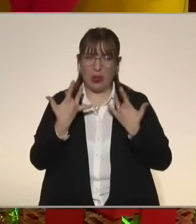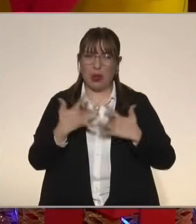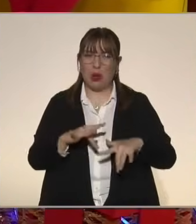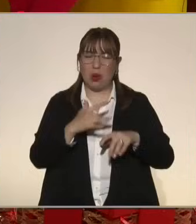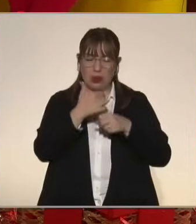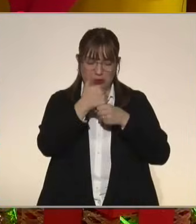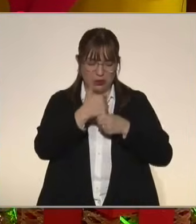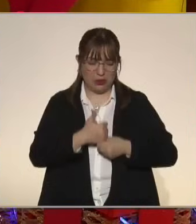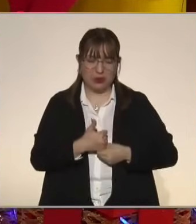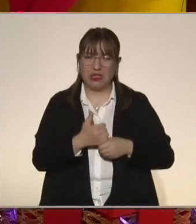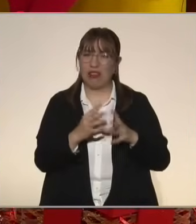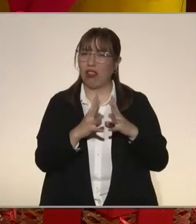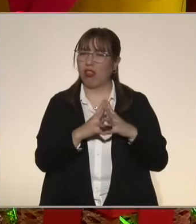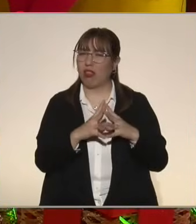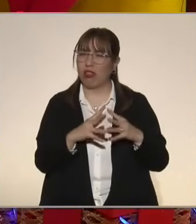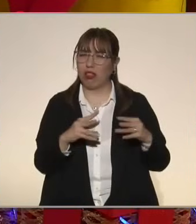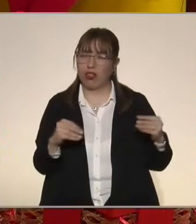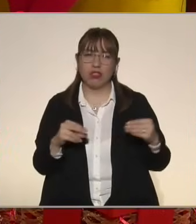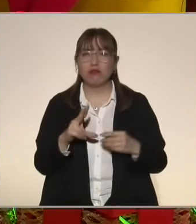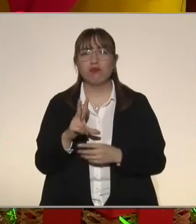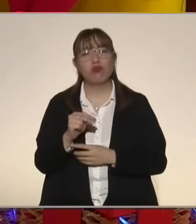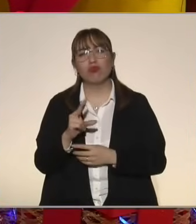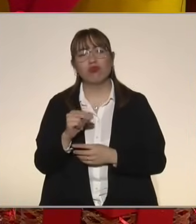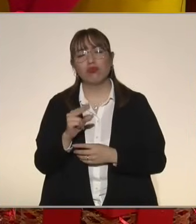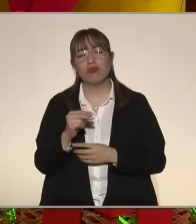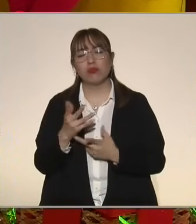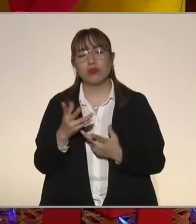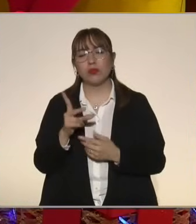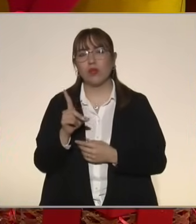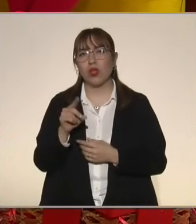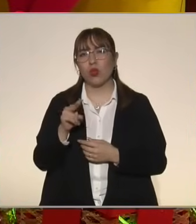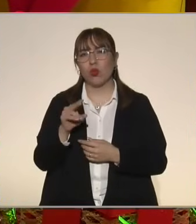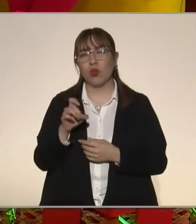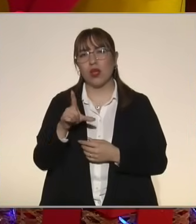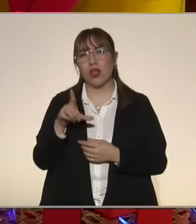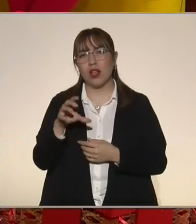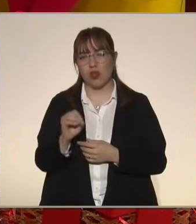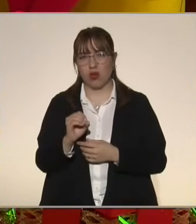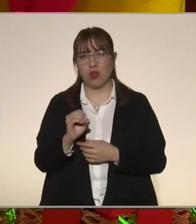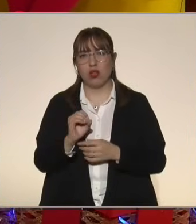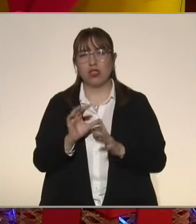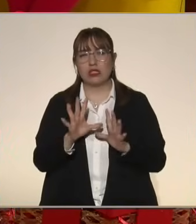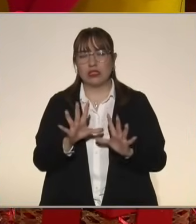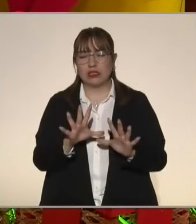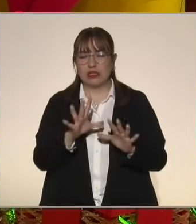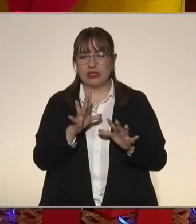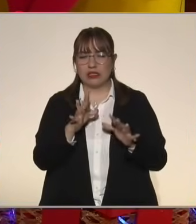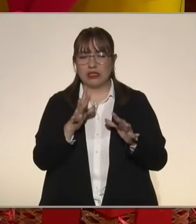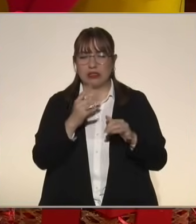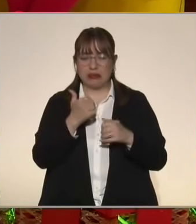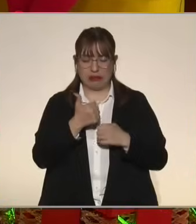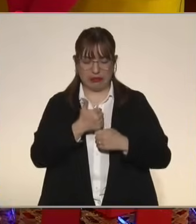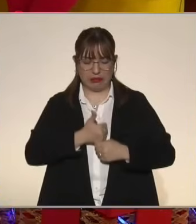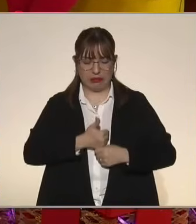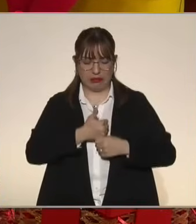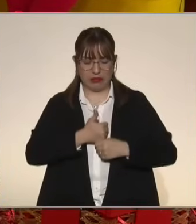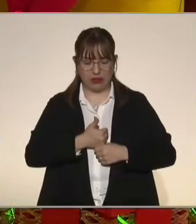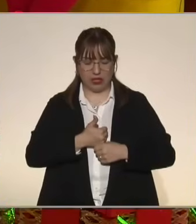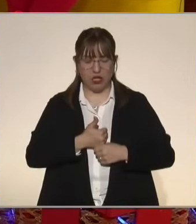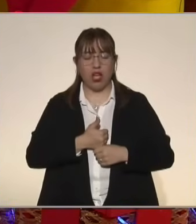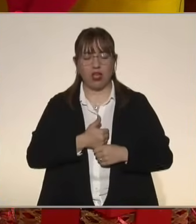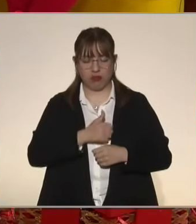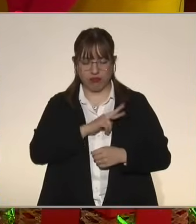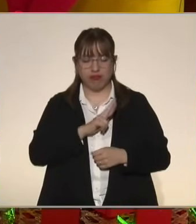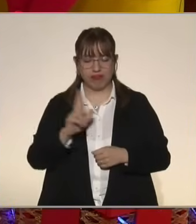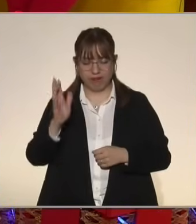se te olvide y pases a otra cosa. No, es que va a doler, pero de una manera distinta, de una manera en donde sí